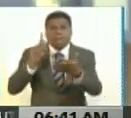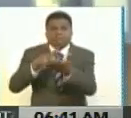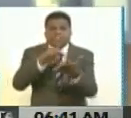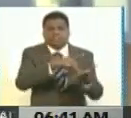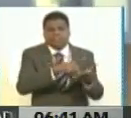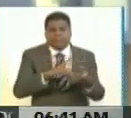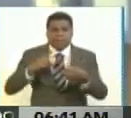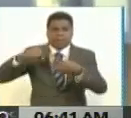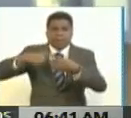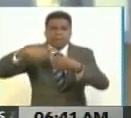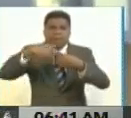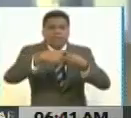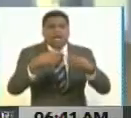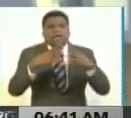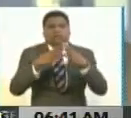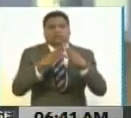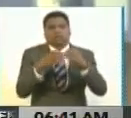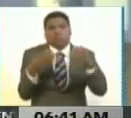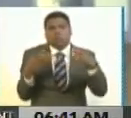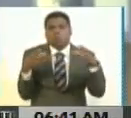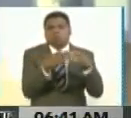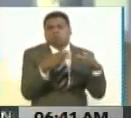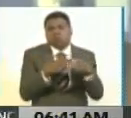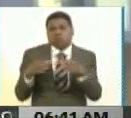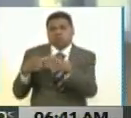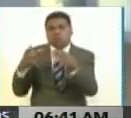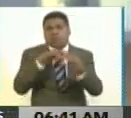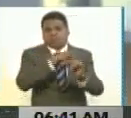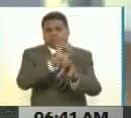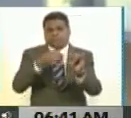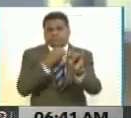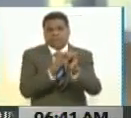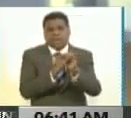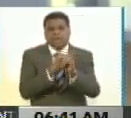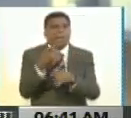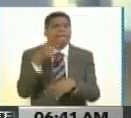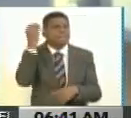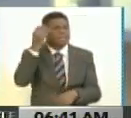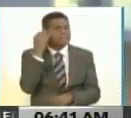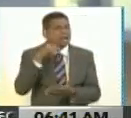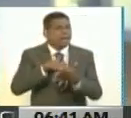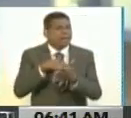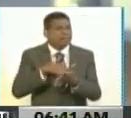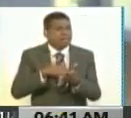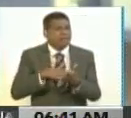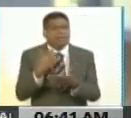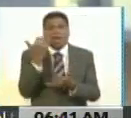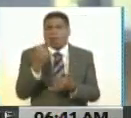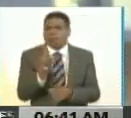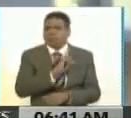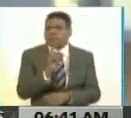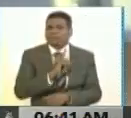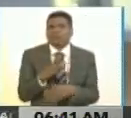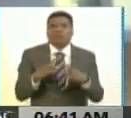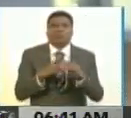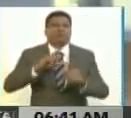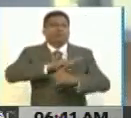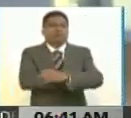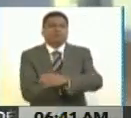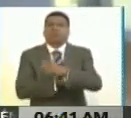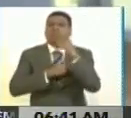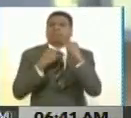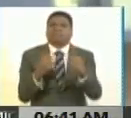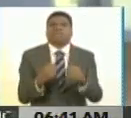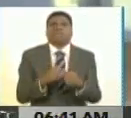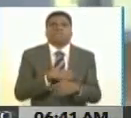como que justo cuando pareciera que estaba más debilitada, que se podía, que era una presa fácil para concretar muchas de esas medidas de